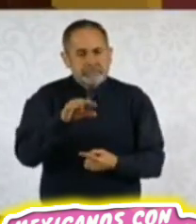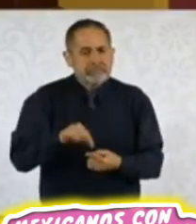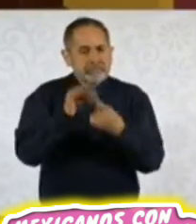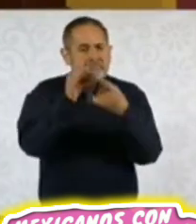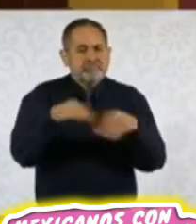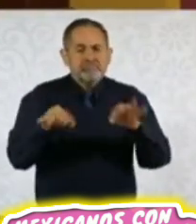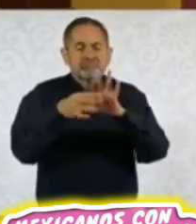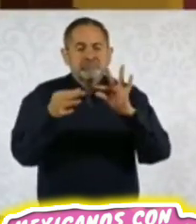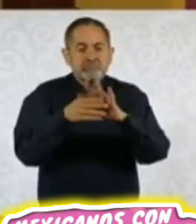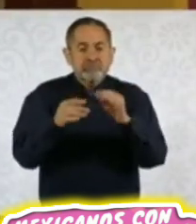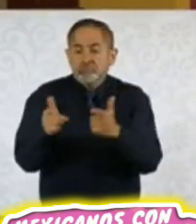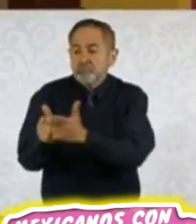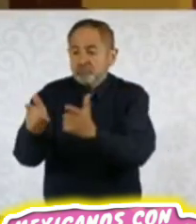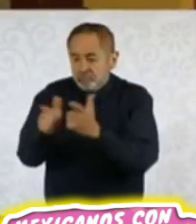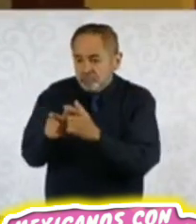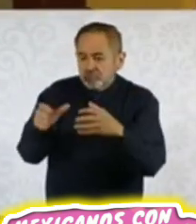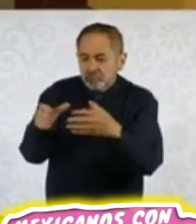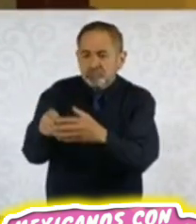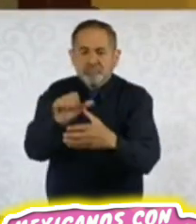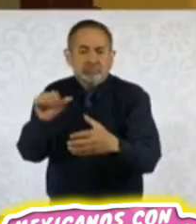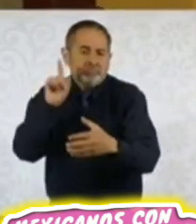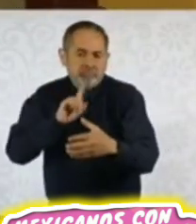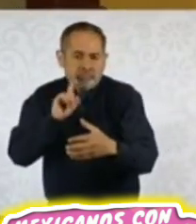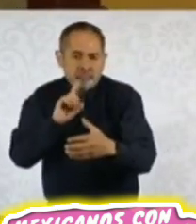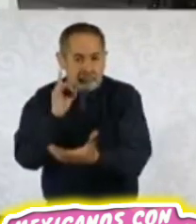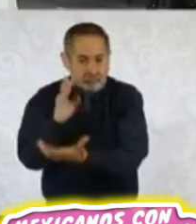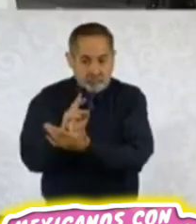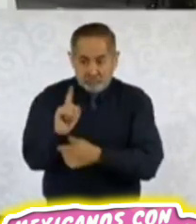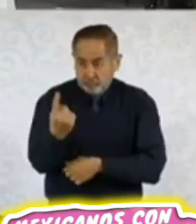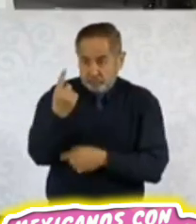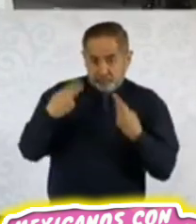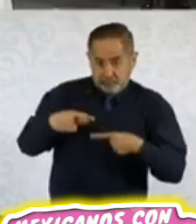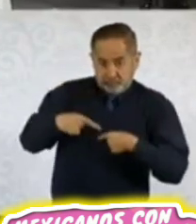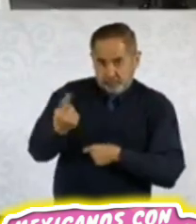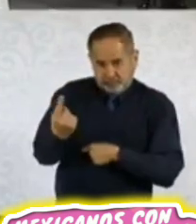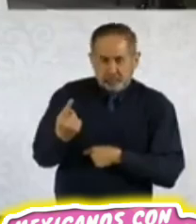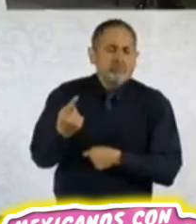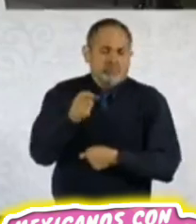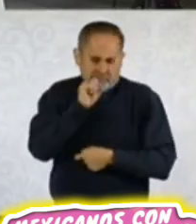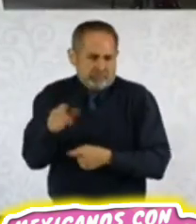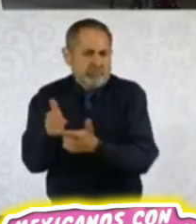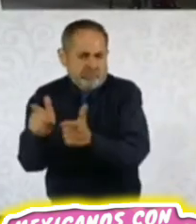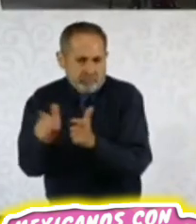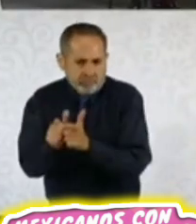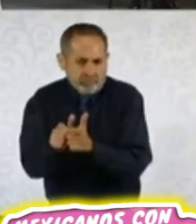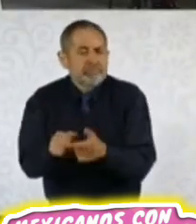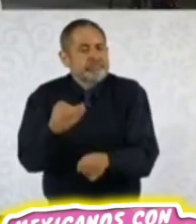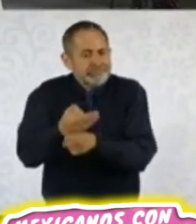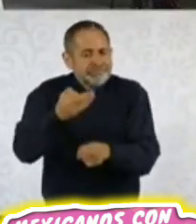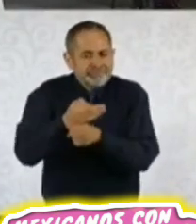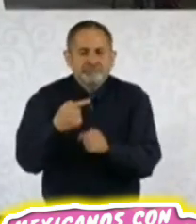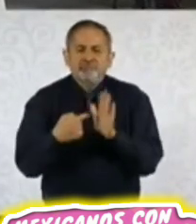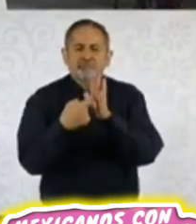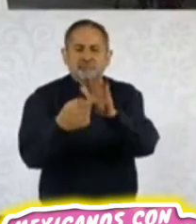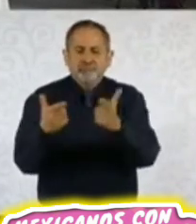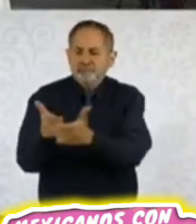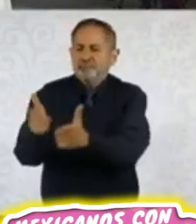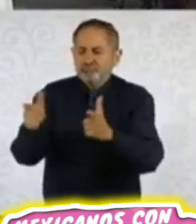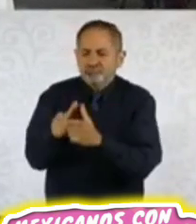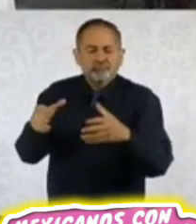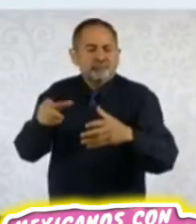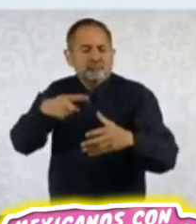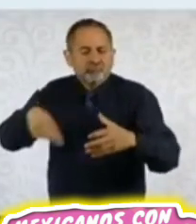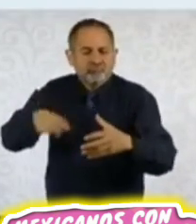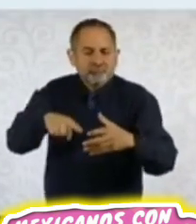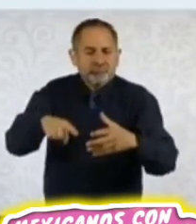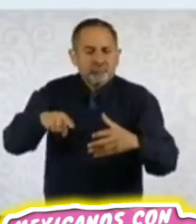van a ser los colectivos y no solamente las personalidades. Es por eso que el día de hoy vamos a hablar acerca de las amotinadas